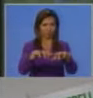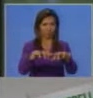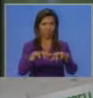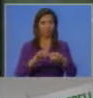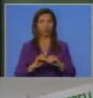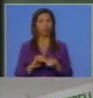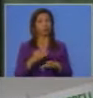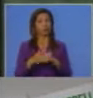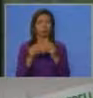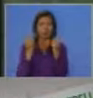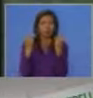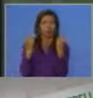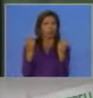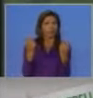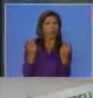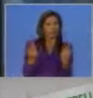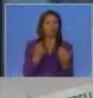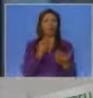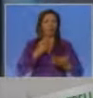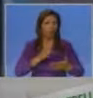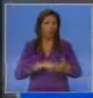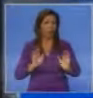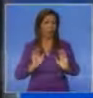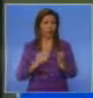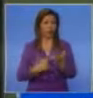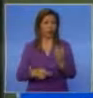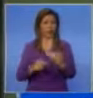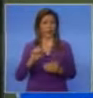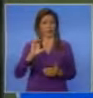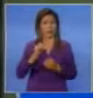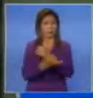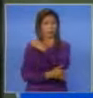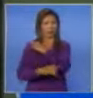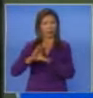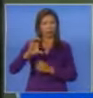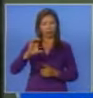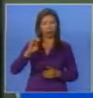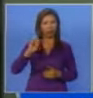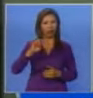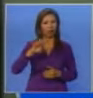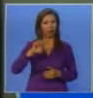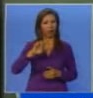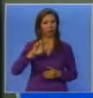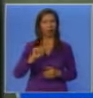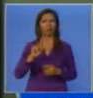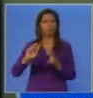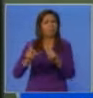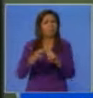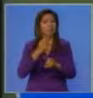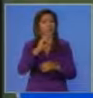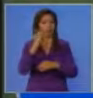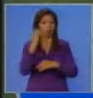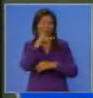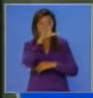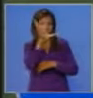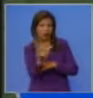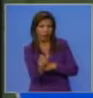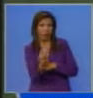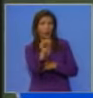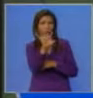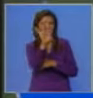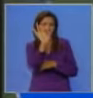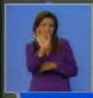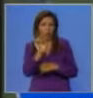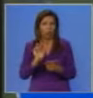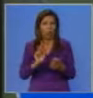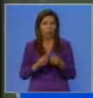varias sorpresas, como la participación de Camerún, que se convirtió en el primer equipo africano en llegar hasta la ronda de los cuartos